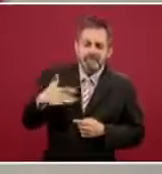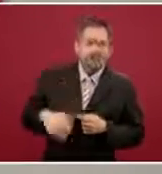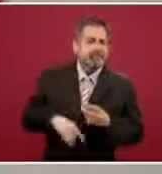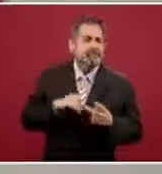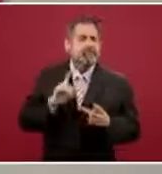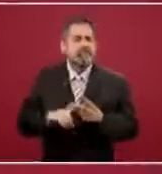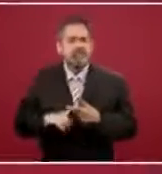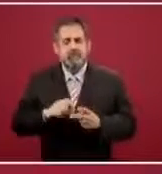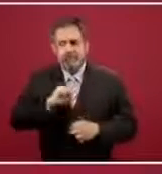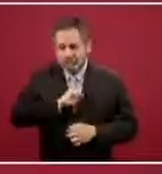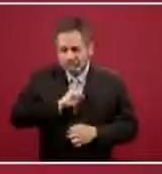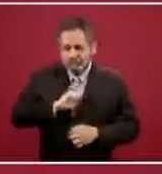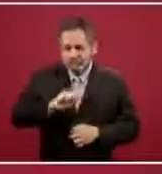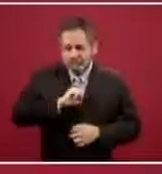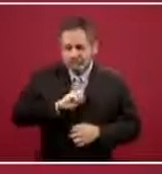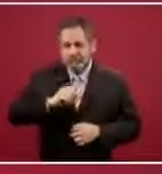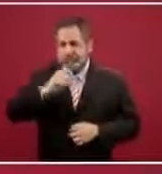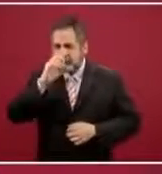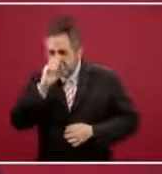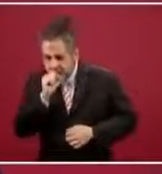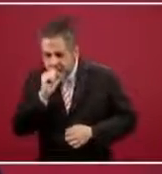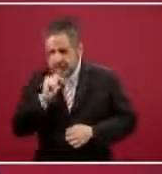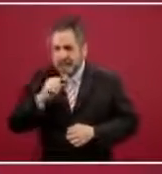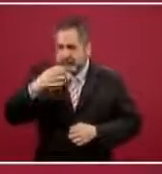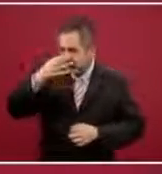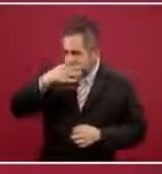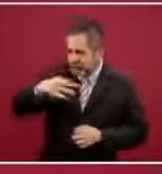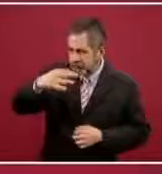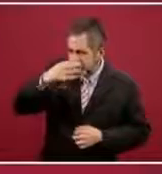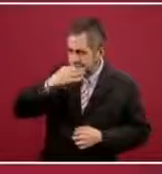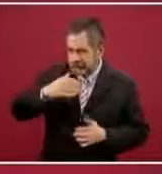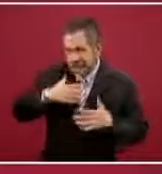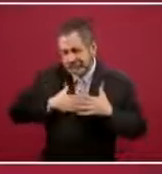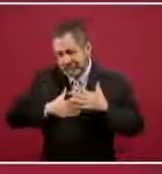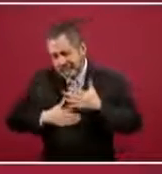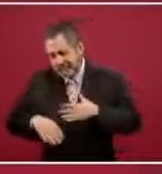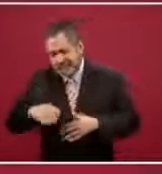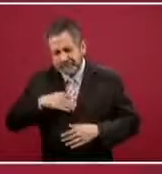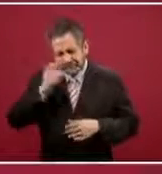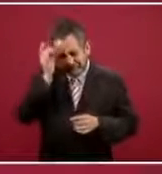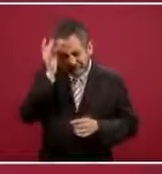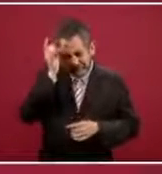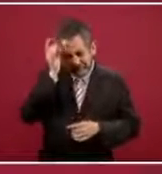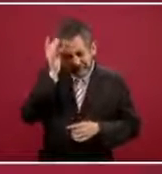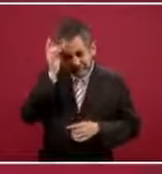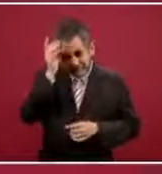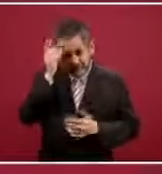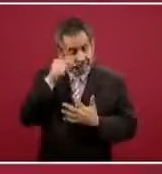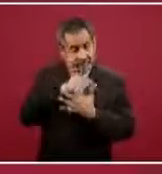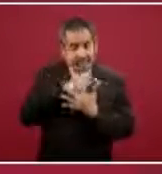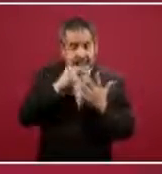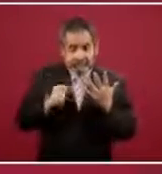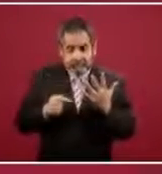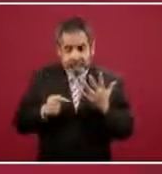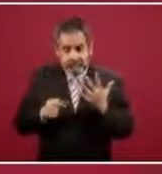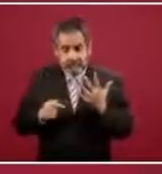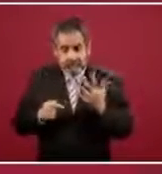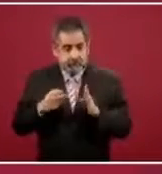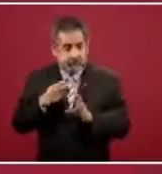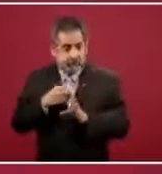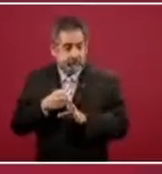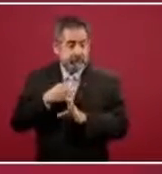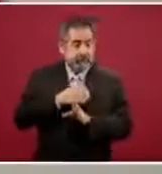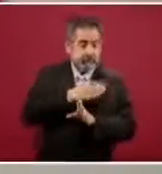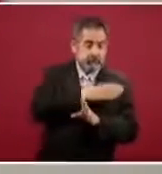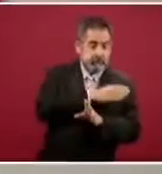o estornudos moke o fatiga dolor de cabeza si no tienen un antecedente de